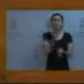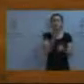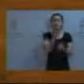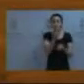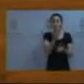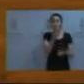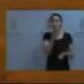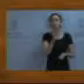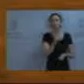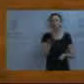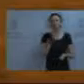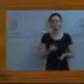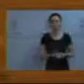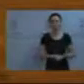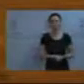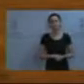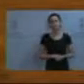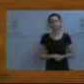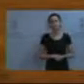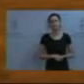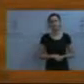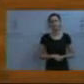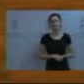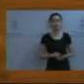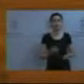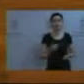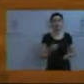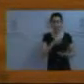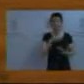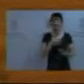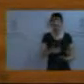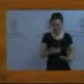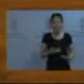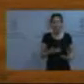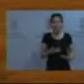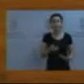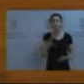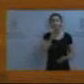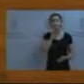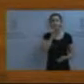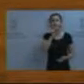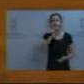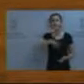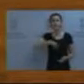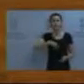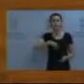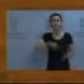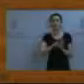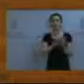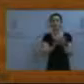voto. Y es que, en principio y hoy por hoy, el cannabis es una droga ilegal.